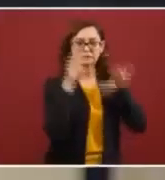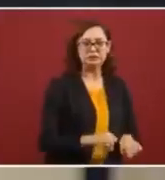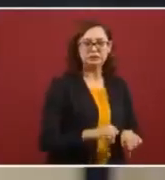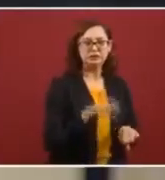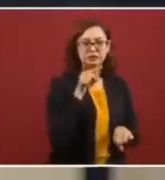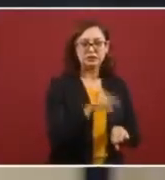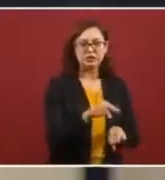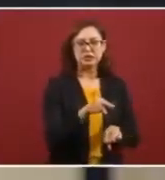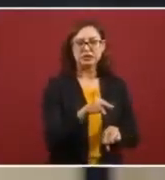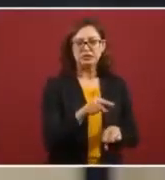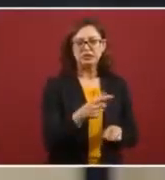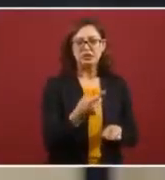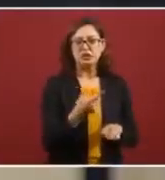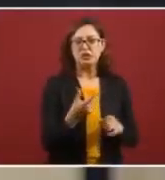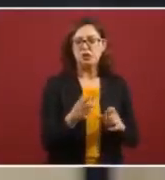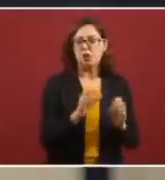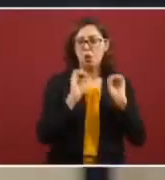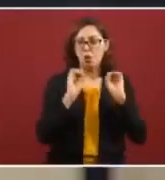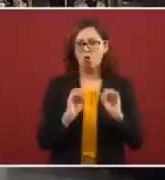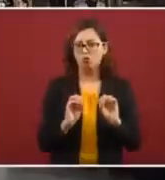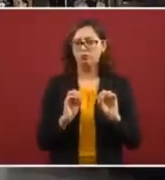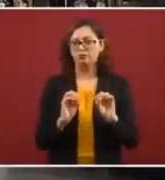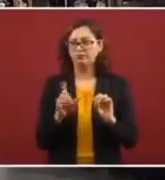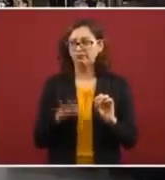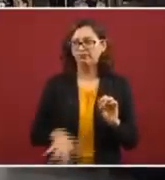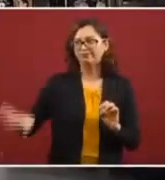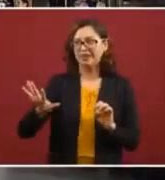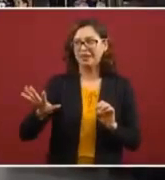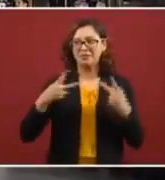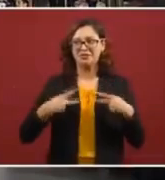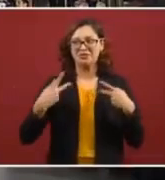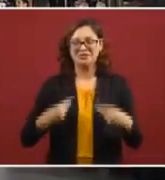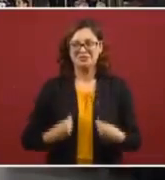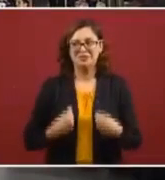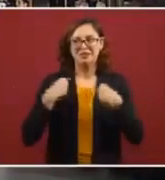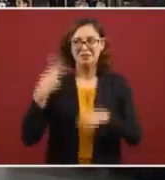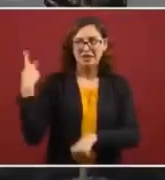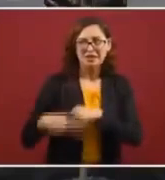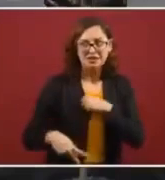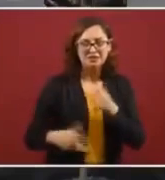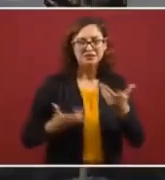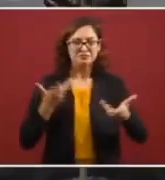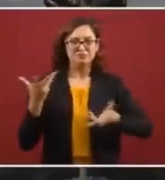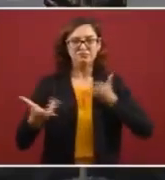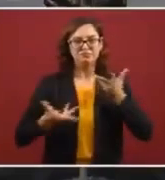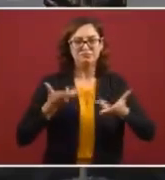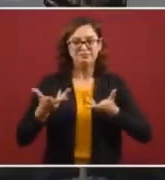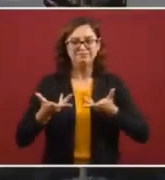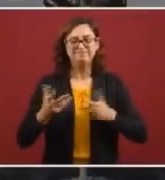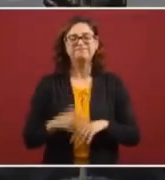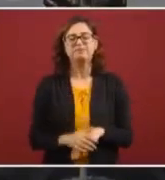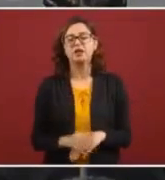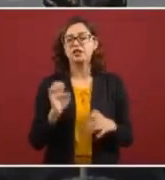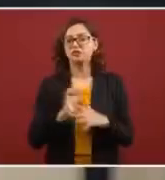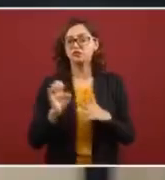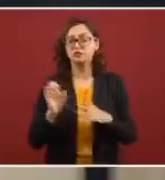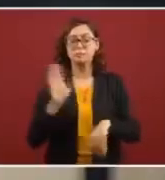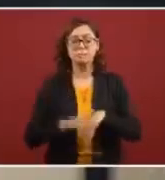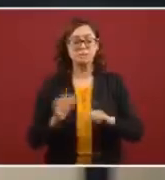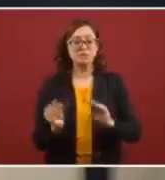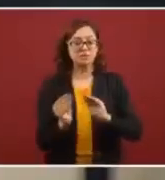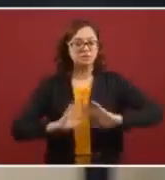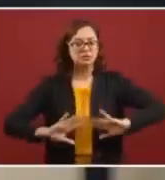Guzmán o arriesgar la vida de los ciudadanos. Entonces, para que quede claro, no va a haber